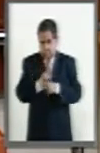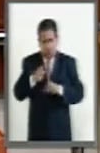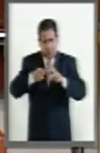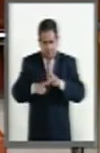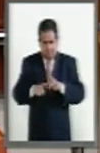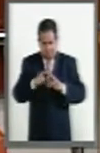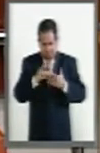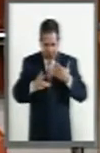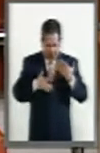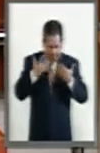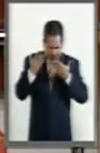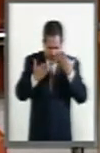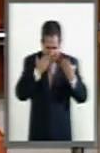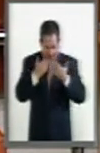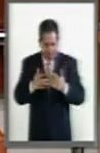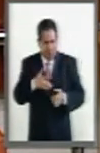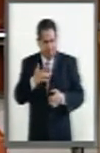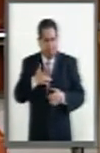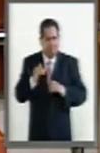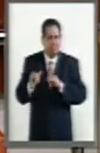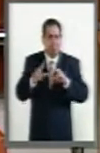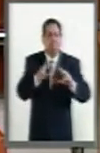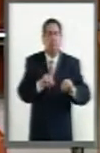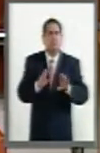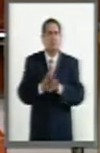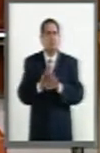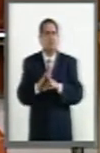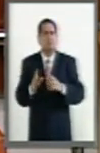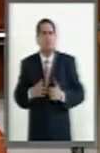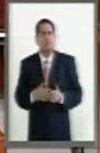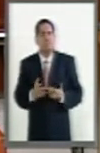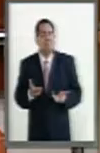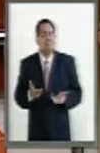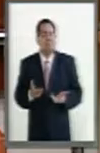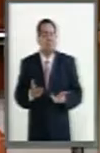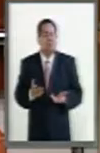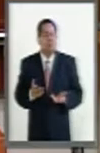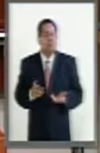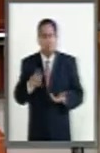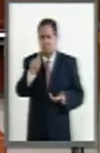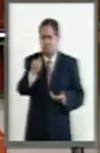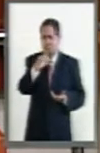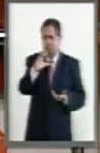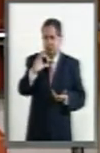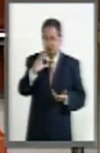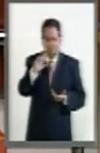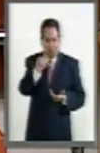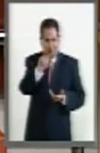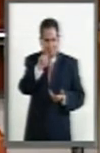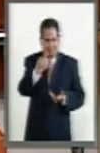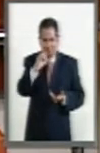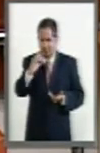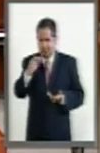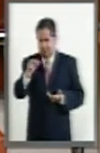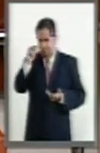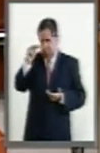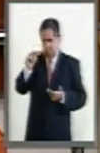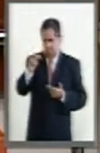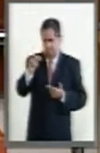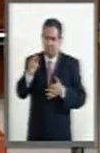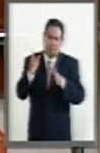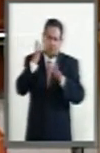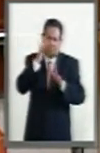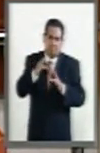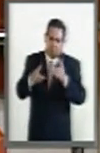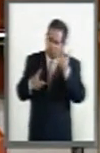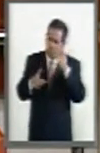va a evaluar si sale o no sale del Tratado de Libre Comercio con América